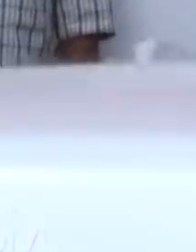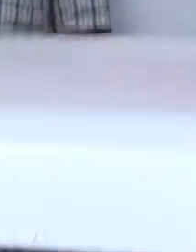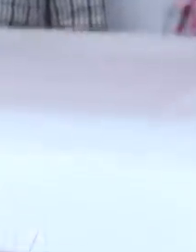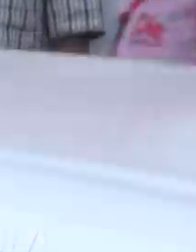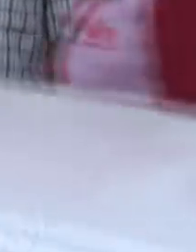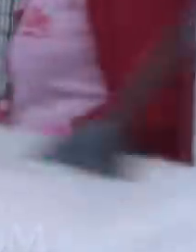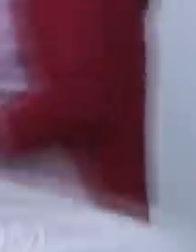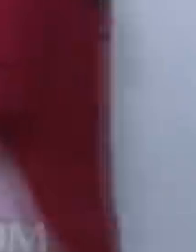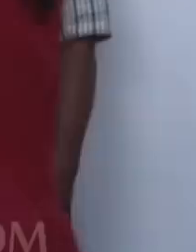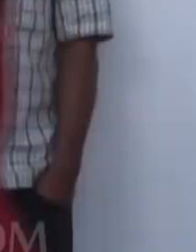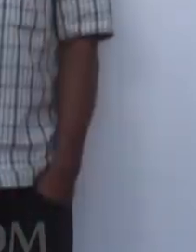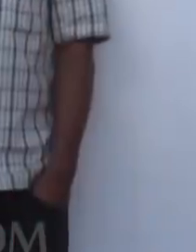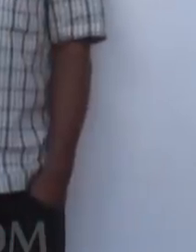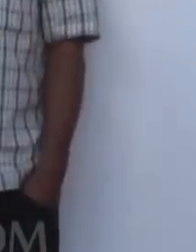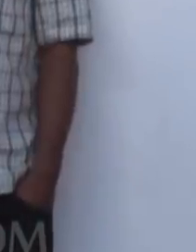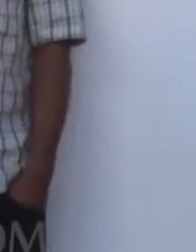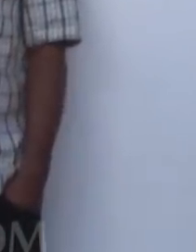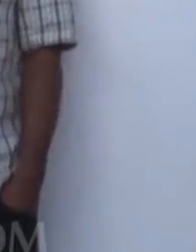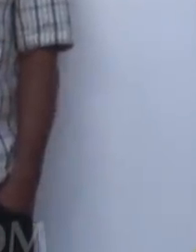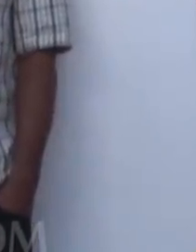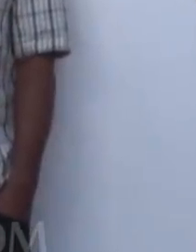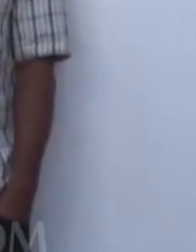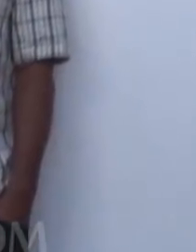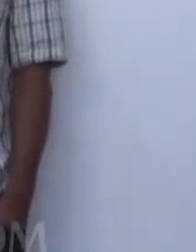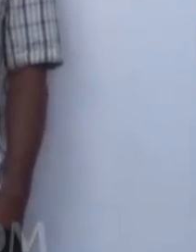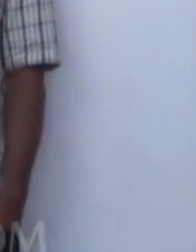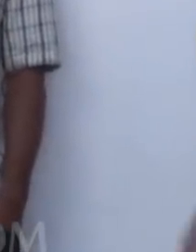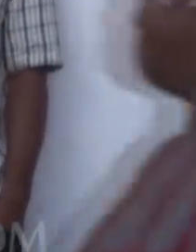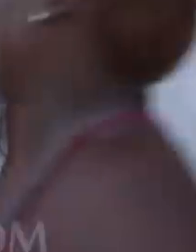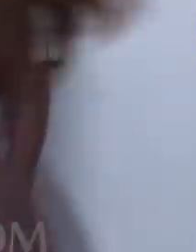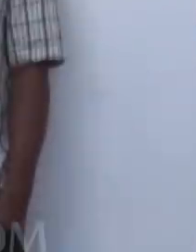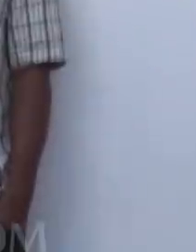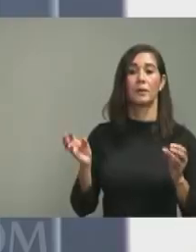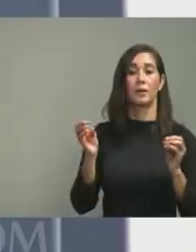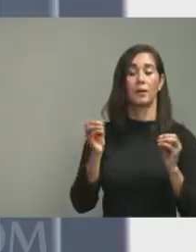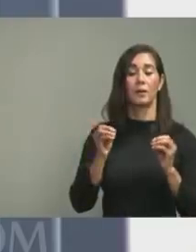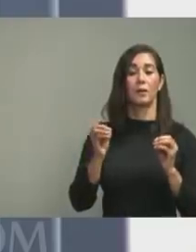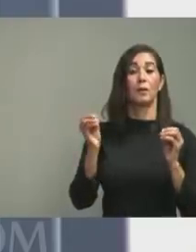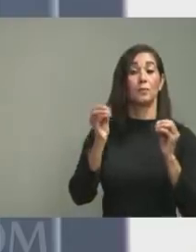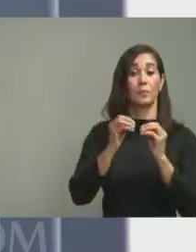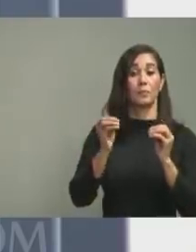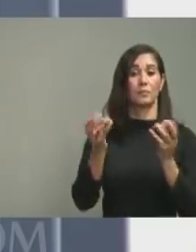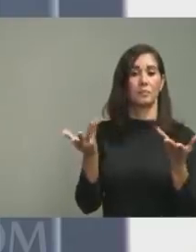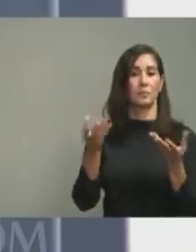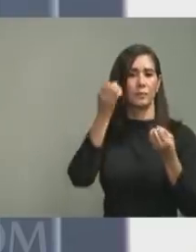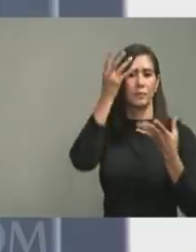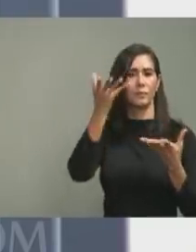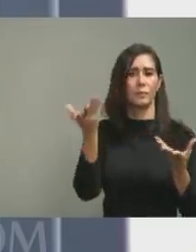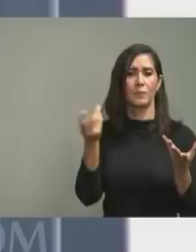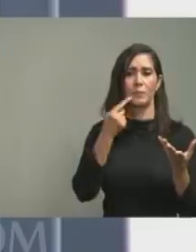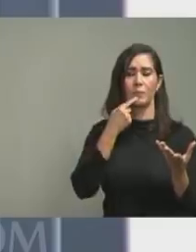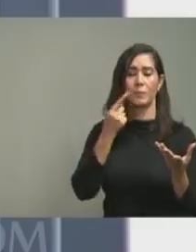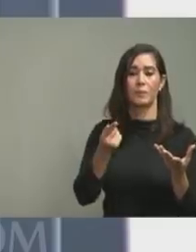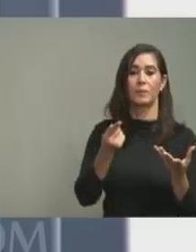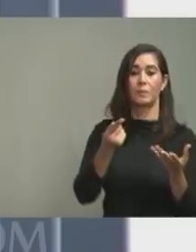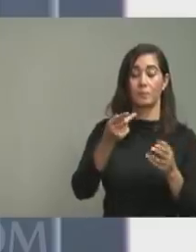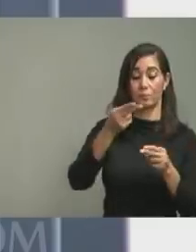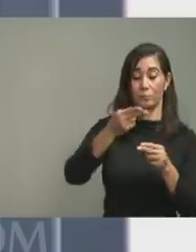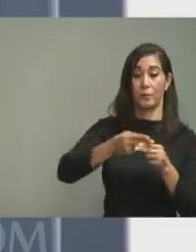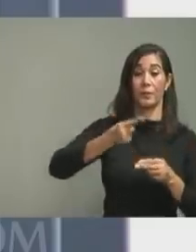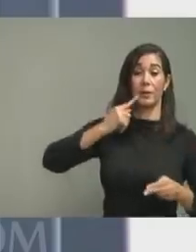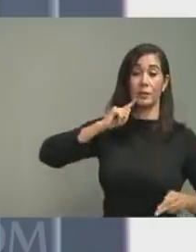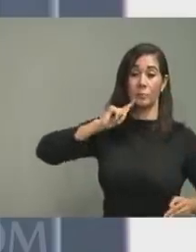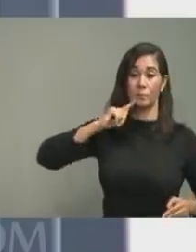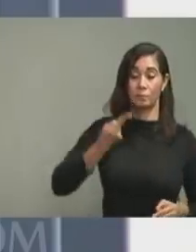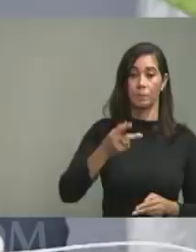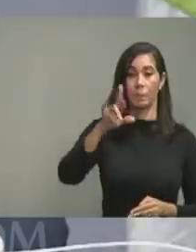el PRM entregue la donación prometida de 40.000 kits. Es que una empresa seria como Roche, que es